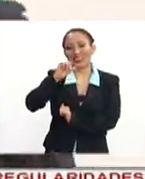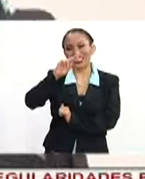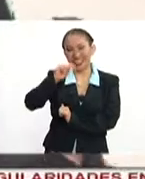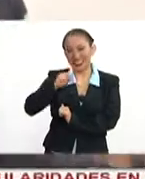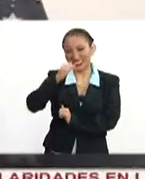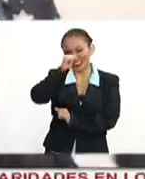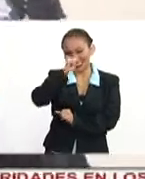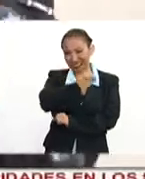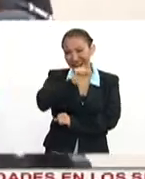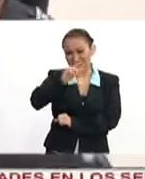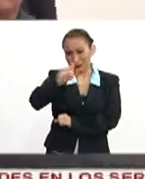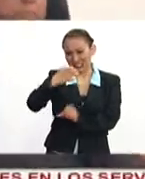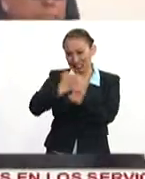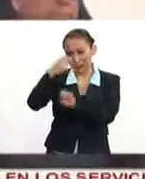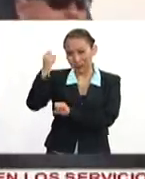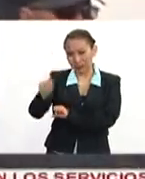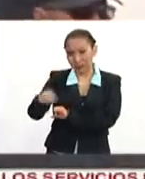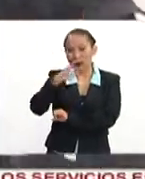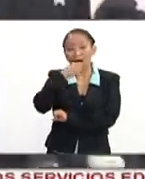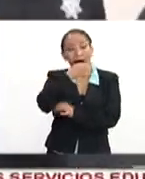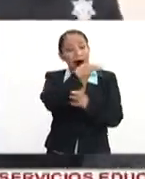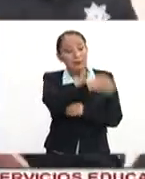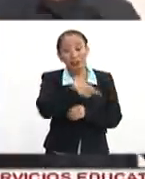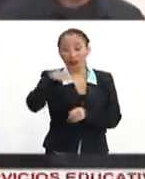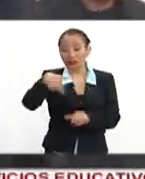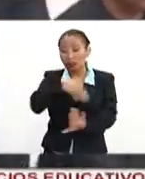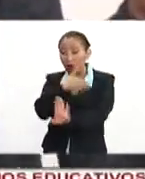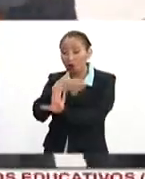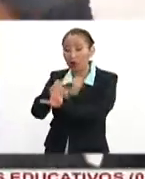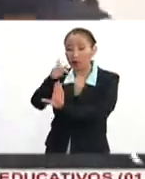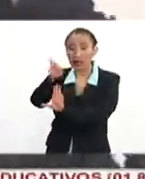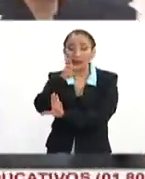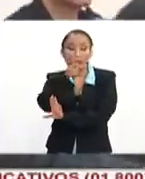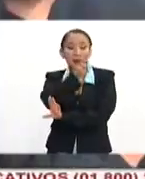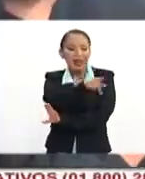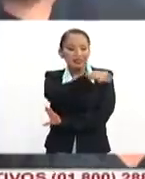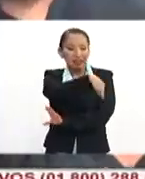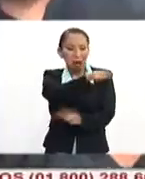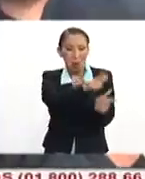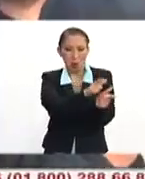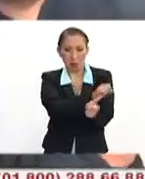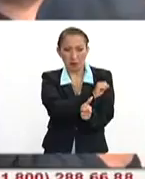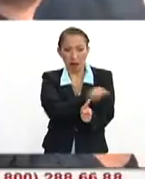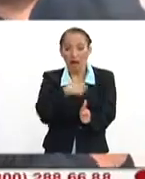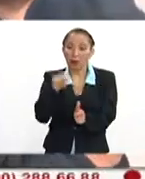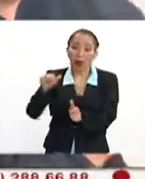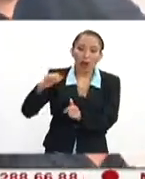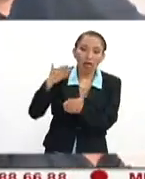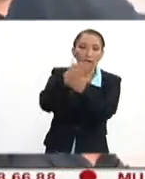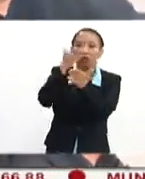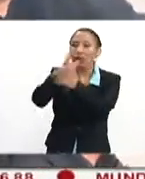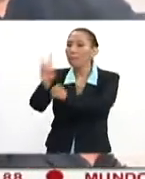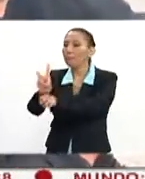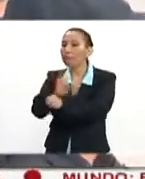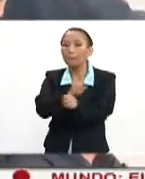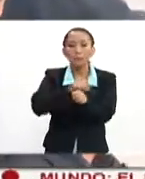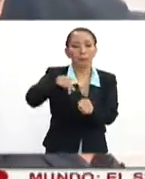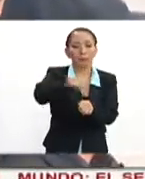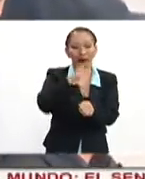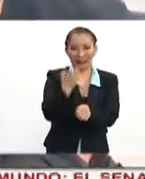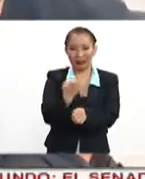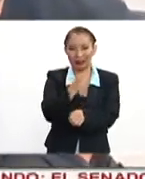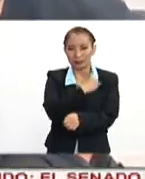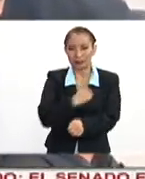Secretaría de Seguridad Pública del Estado informó que esta agresión es la respuesta de la delincuencia ante los operativos que se han realizado en